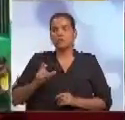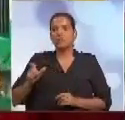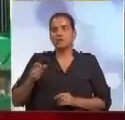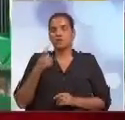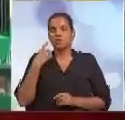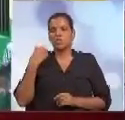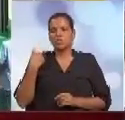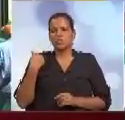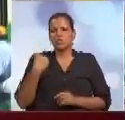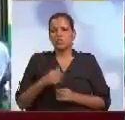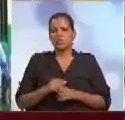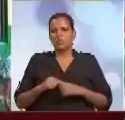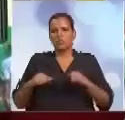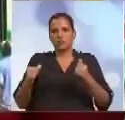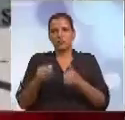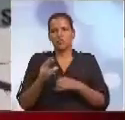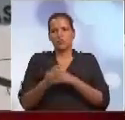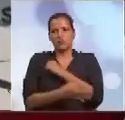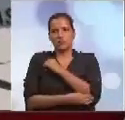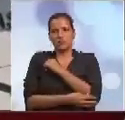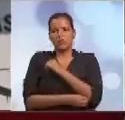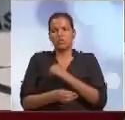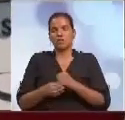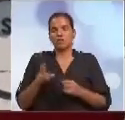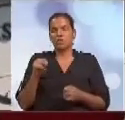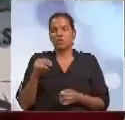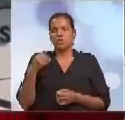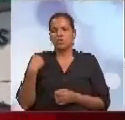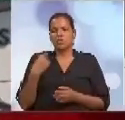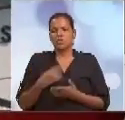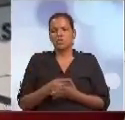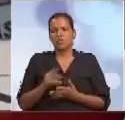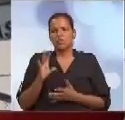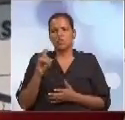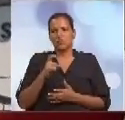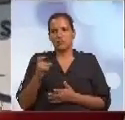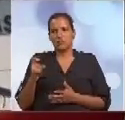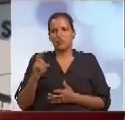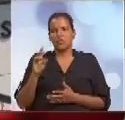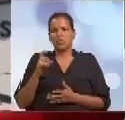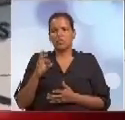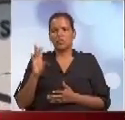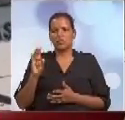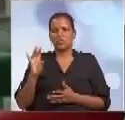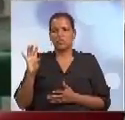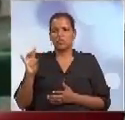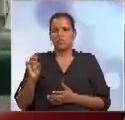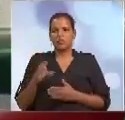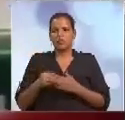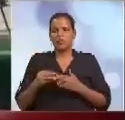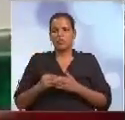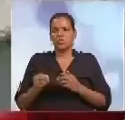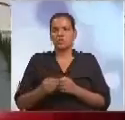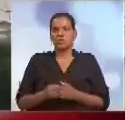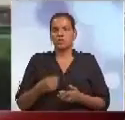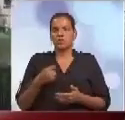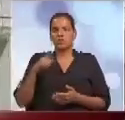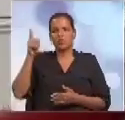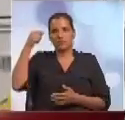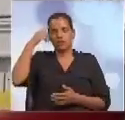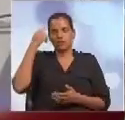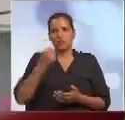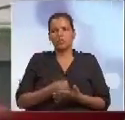de nivel socioeconómico bajo y percibe ingresos hasta desde $177, el Estado aportará con